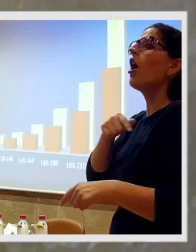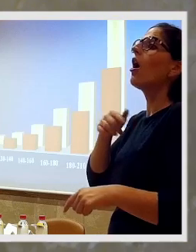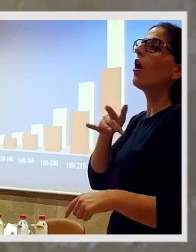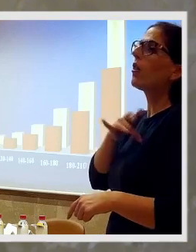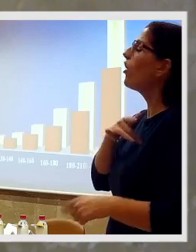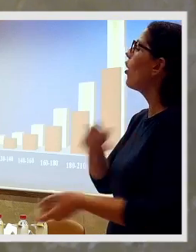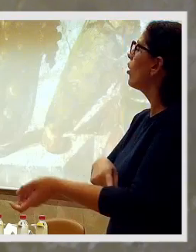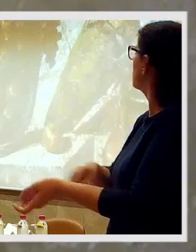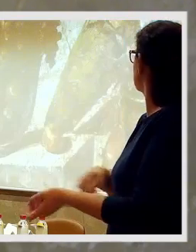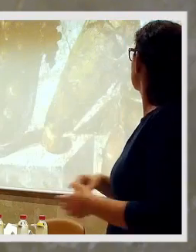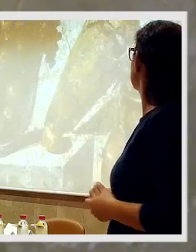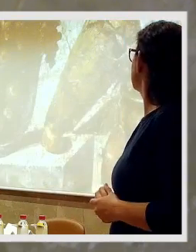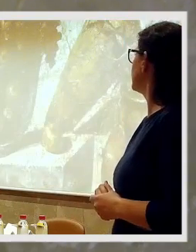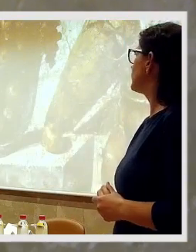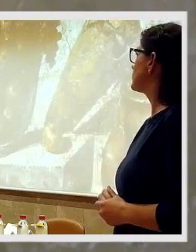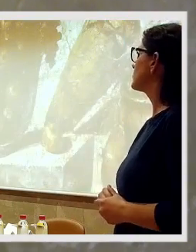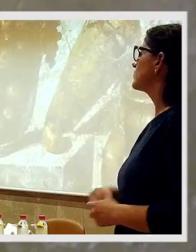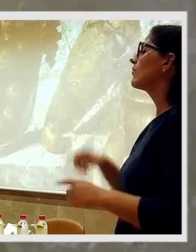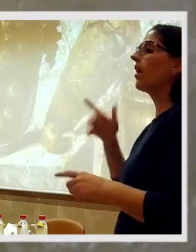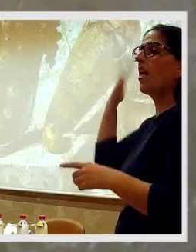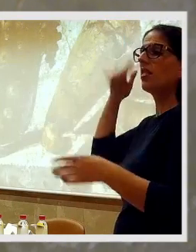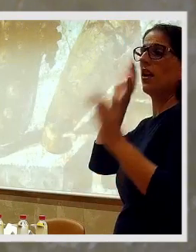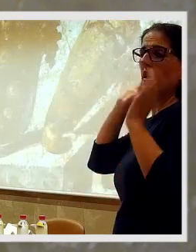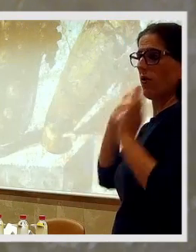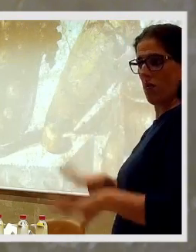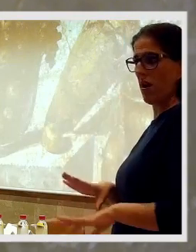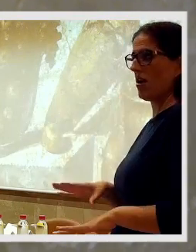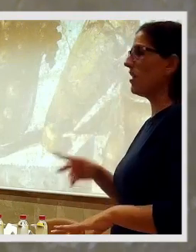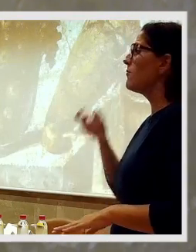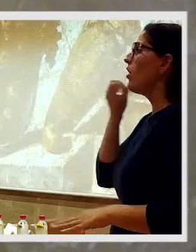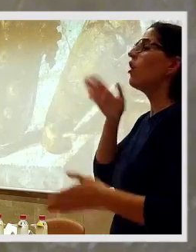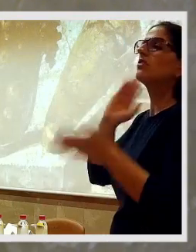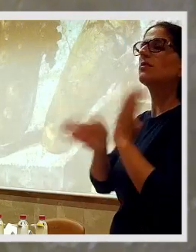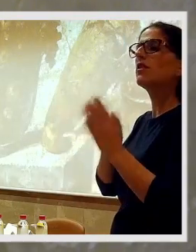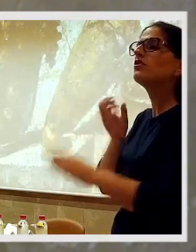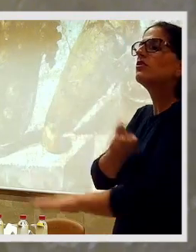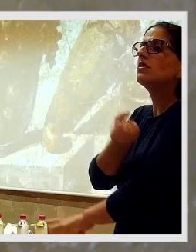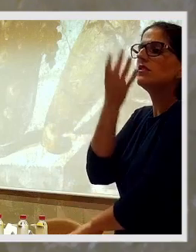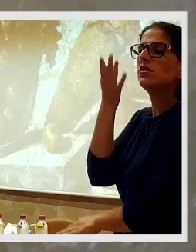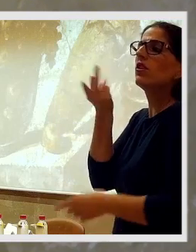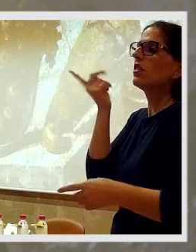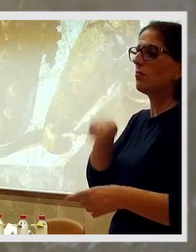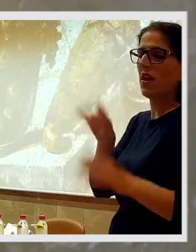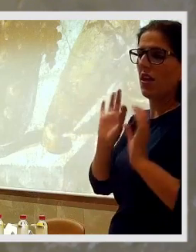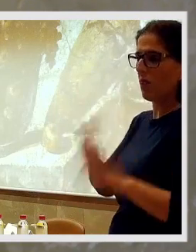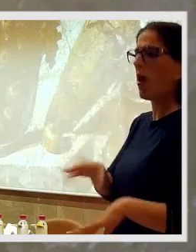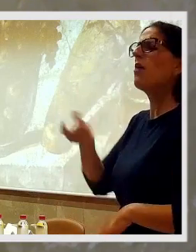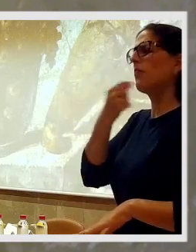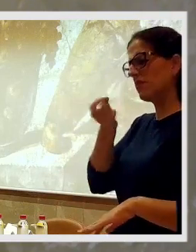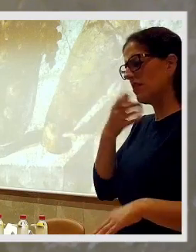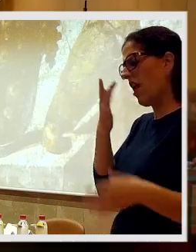Bueno, hoy día, lo mismo que decíamos antes, por favor, el tratamiento de la hipertensión, fundamentalmente, fármacos